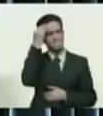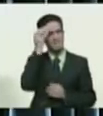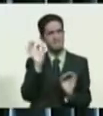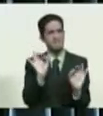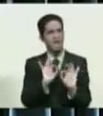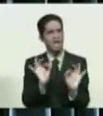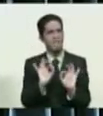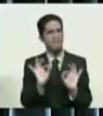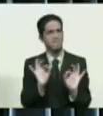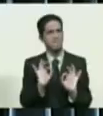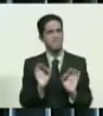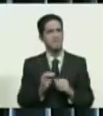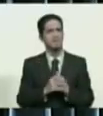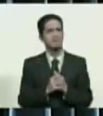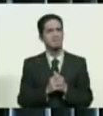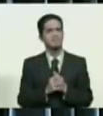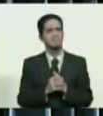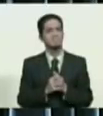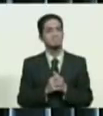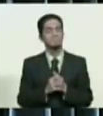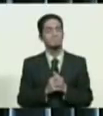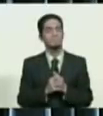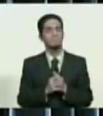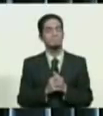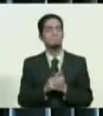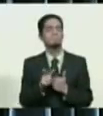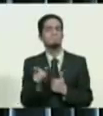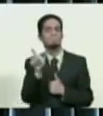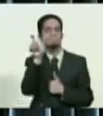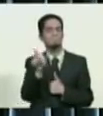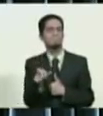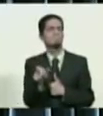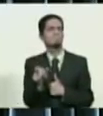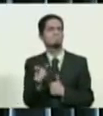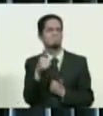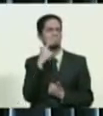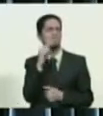No hay en la historia de Venezuela un político más cobarde que Julio Borges.